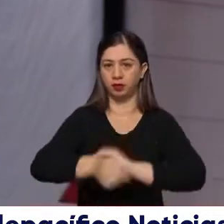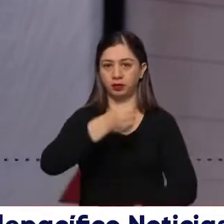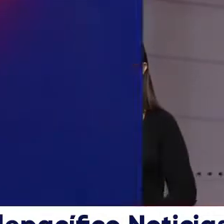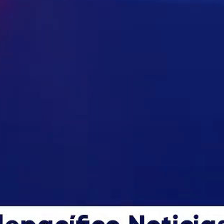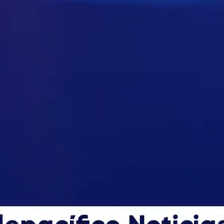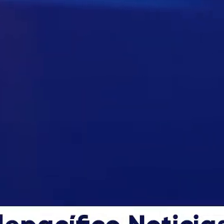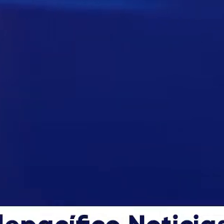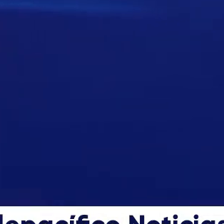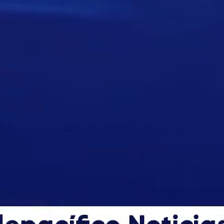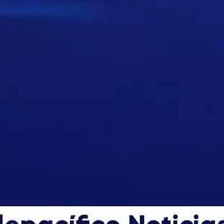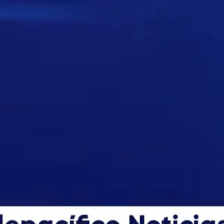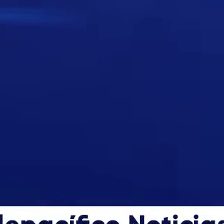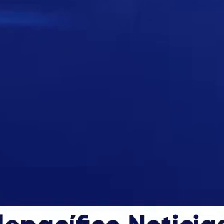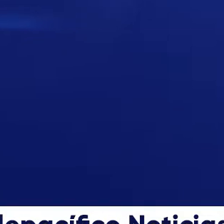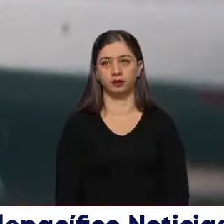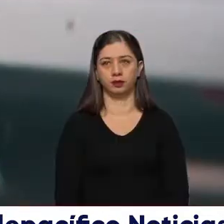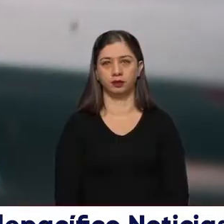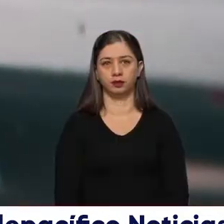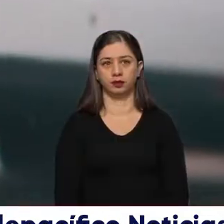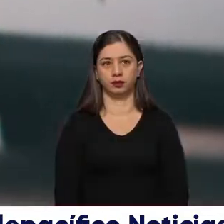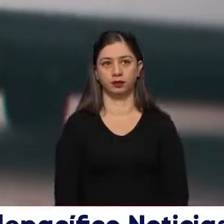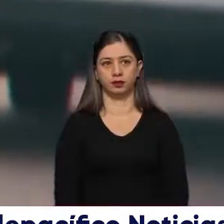Noticias.